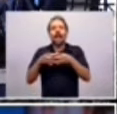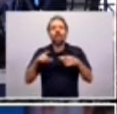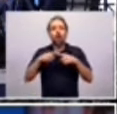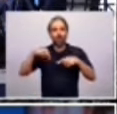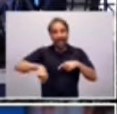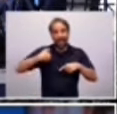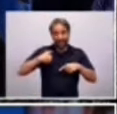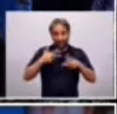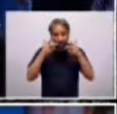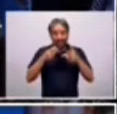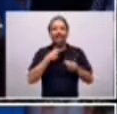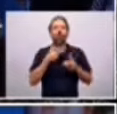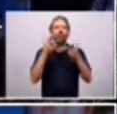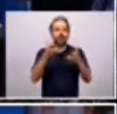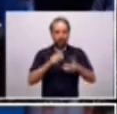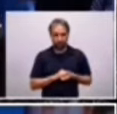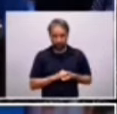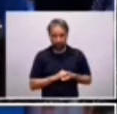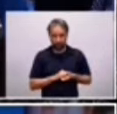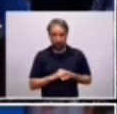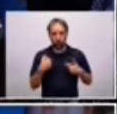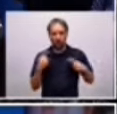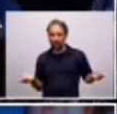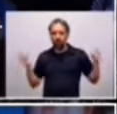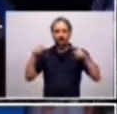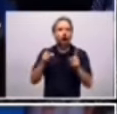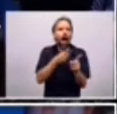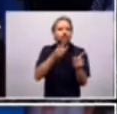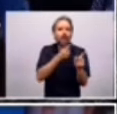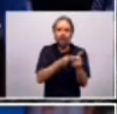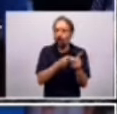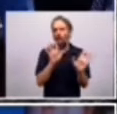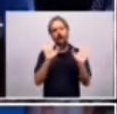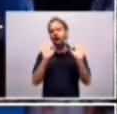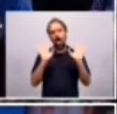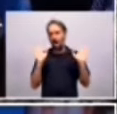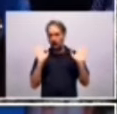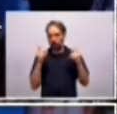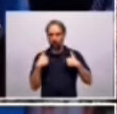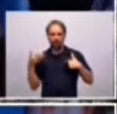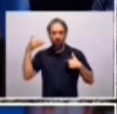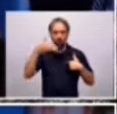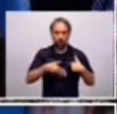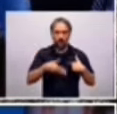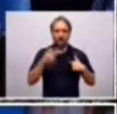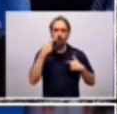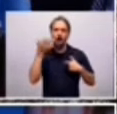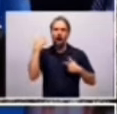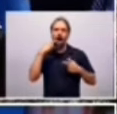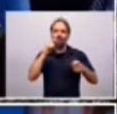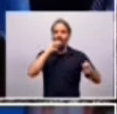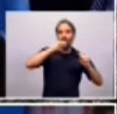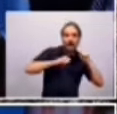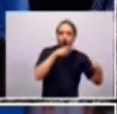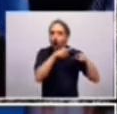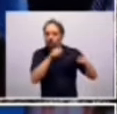Ahora, lo que sí está claro es que el gobierno de Mauricio Macri hubo estructuras que las mantuvo, casi que la